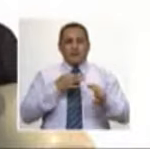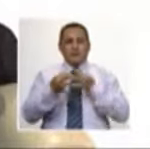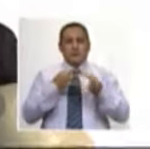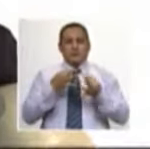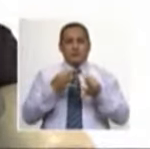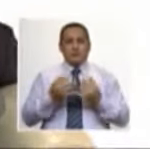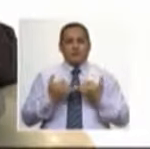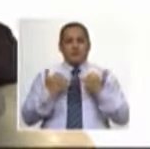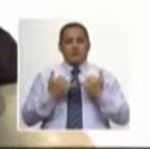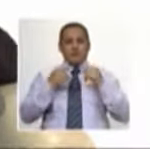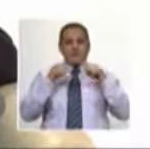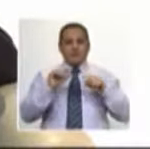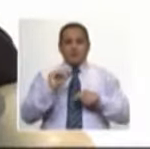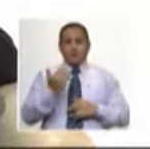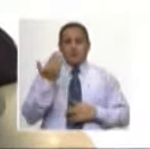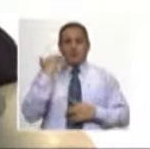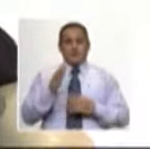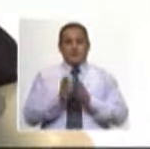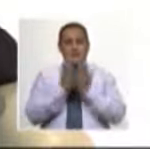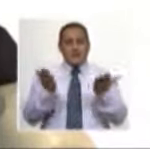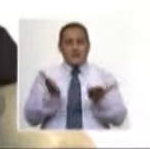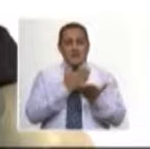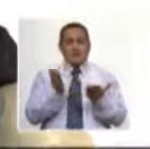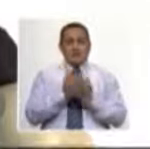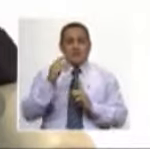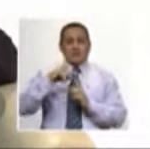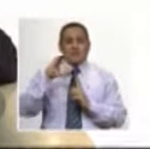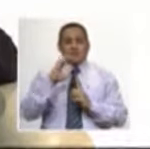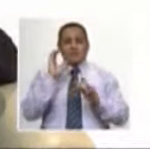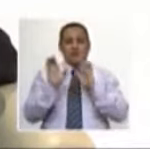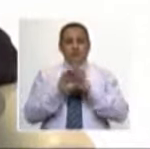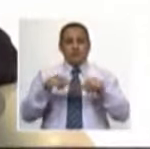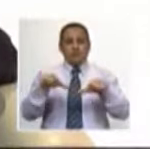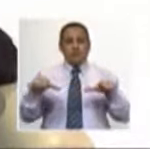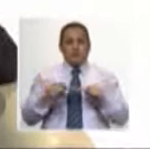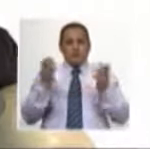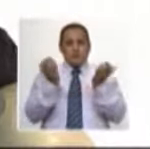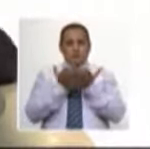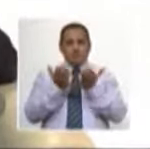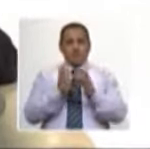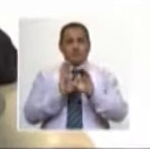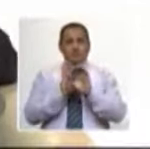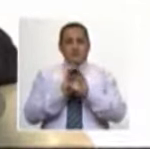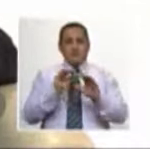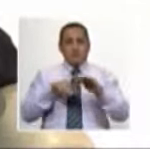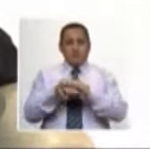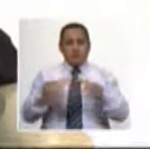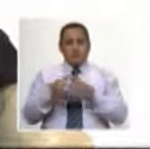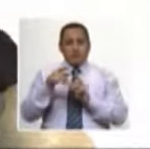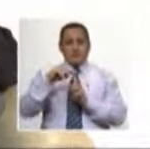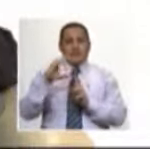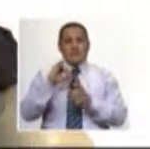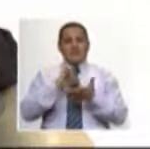entonces de esta reciente publicación del Tribunal Constitucional y el Centro de Estudios Constitucionales del Tribunal Constitucional,